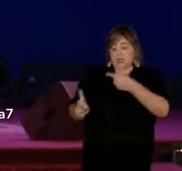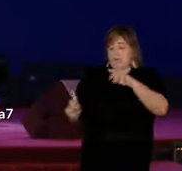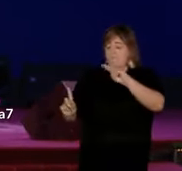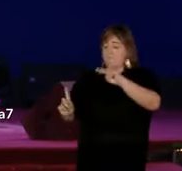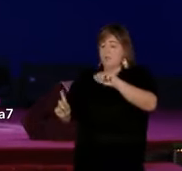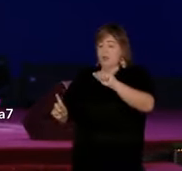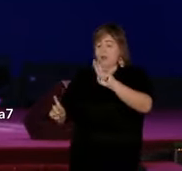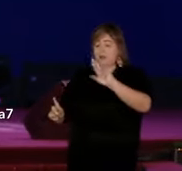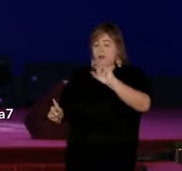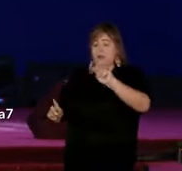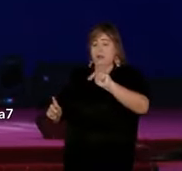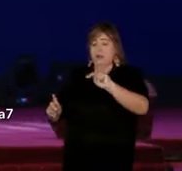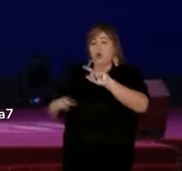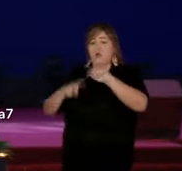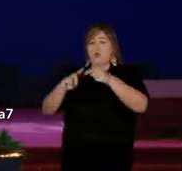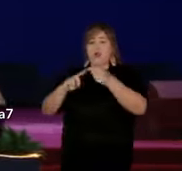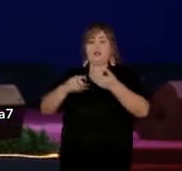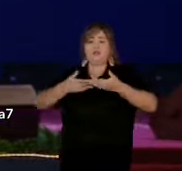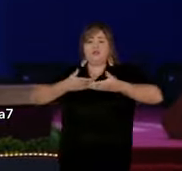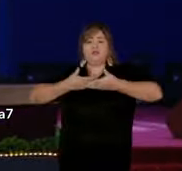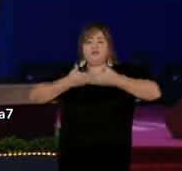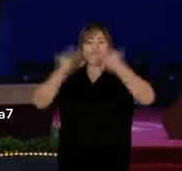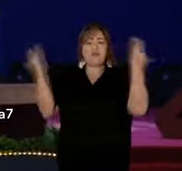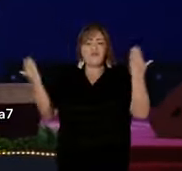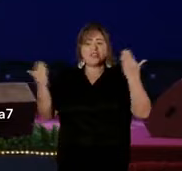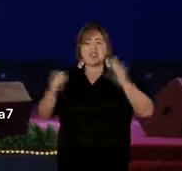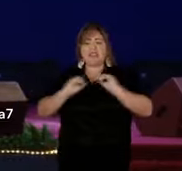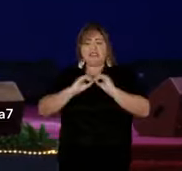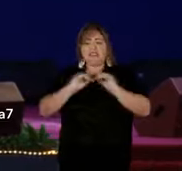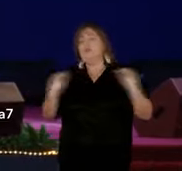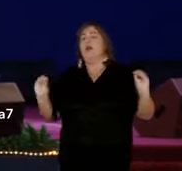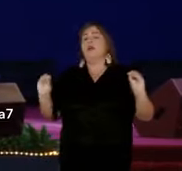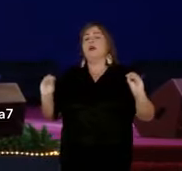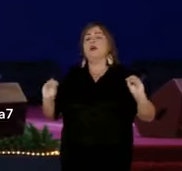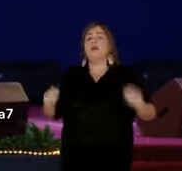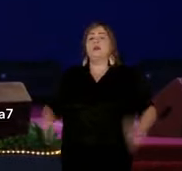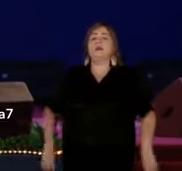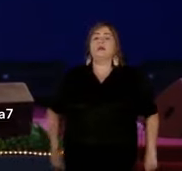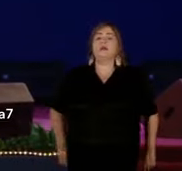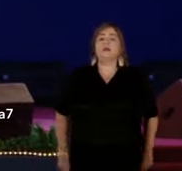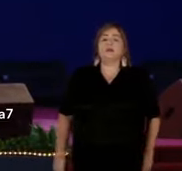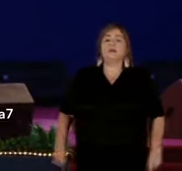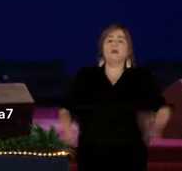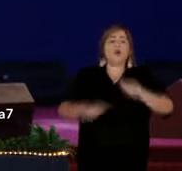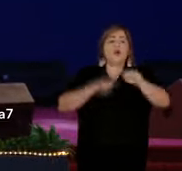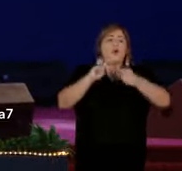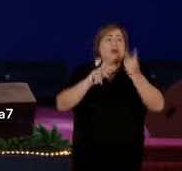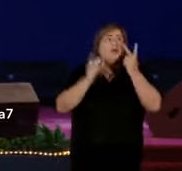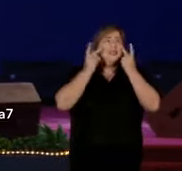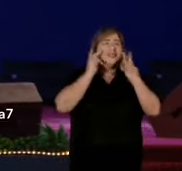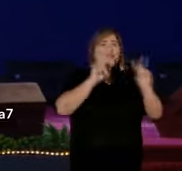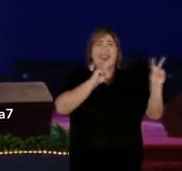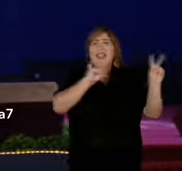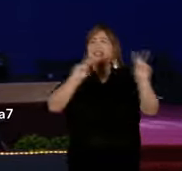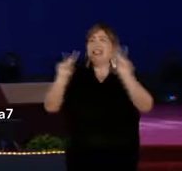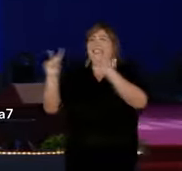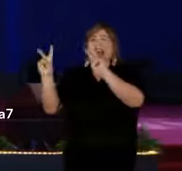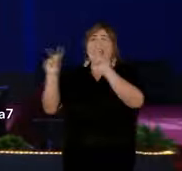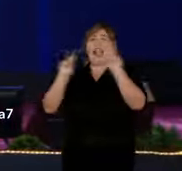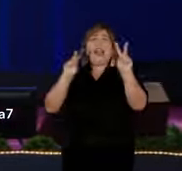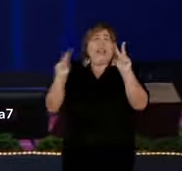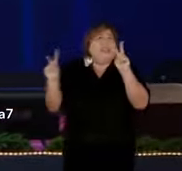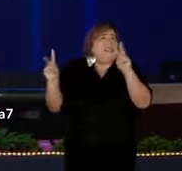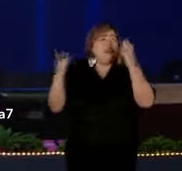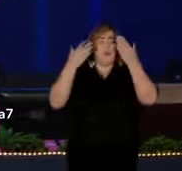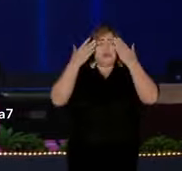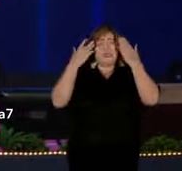que yo hice cuando no podían ir a la iglesia? Cuando el panorama era incierto, no se sabía lo que iba a pasar,